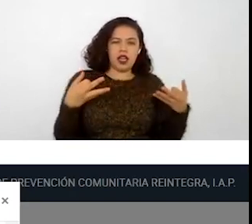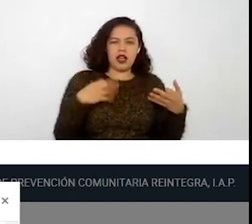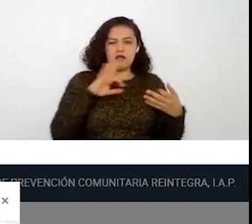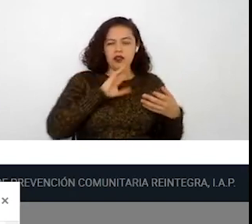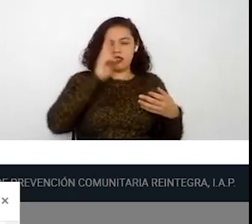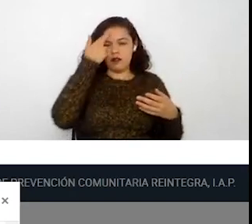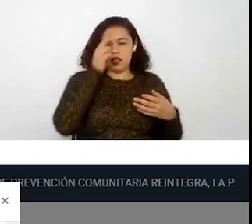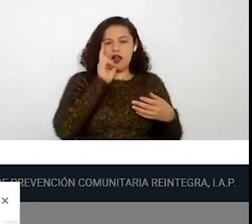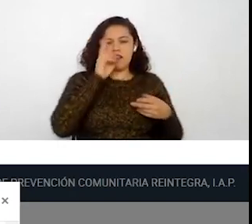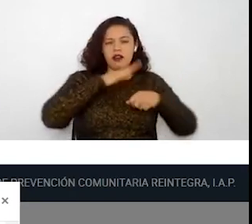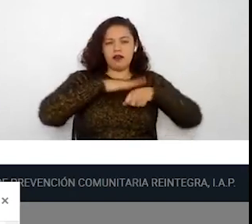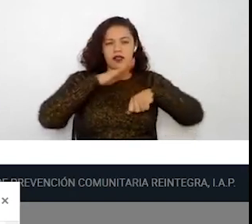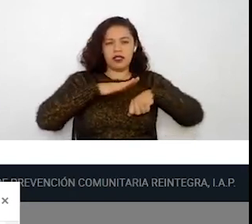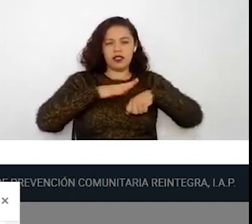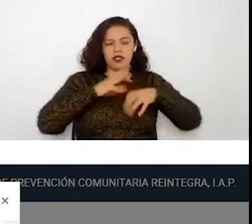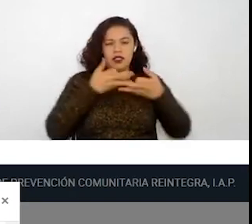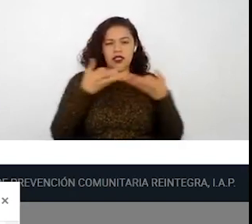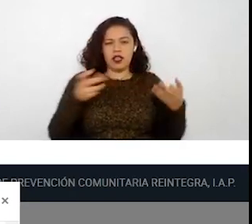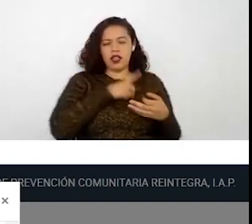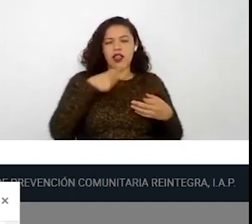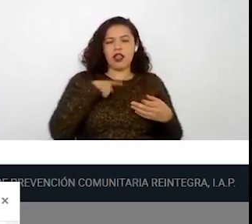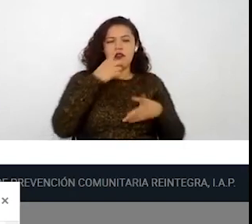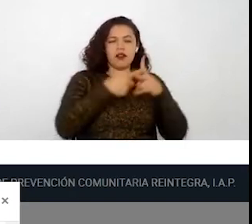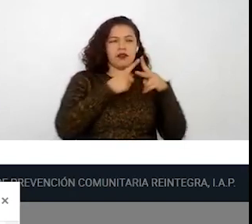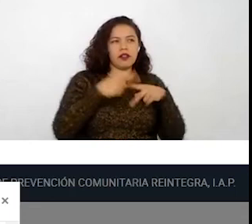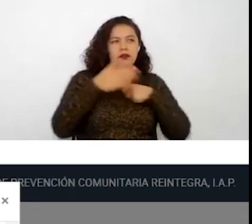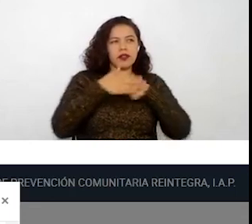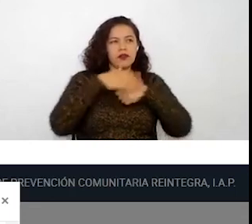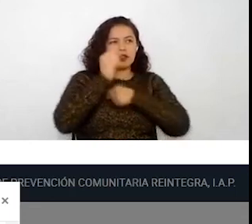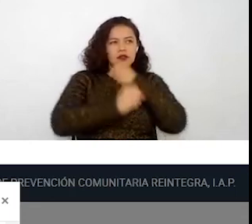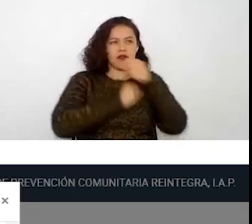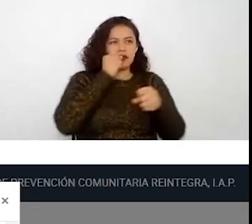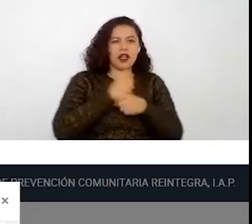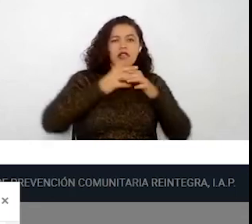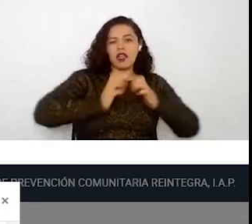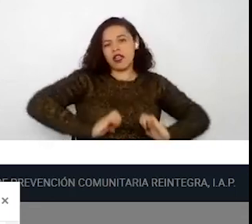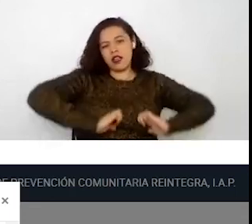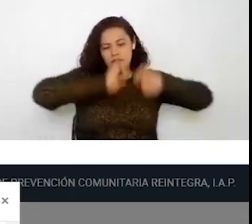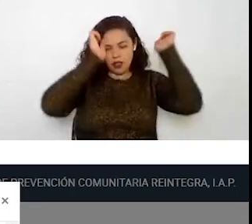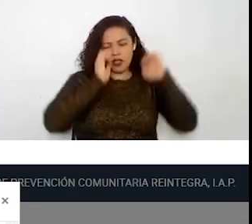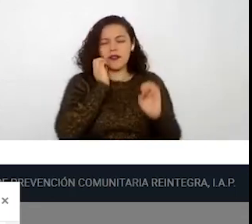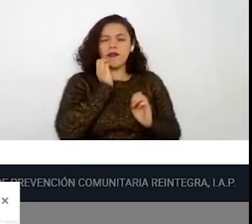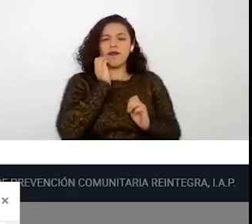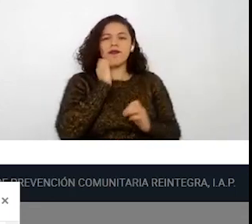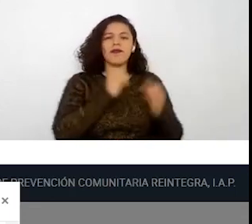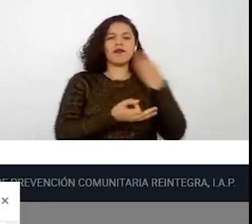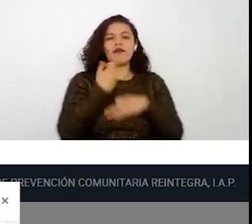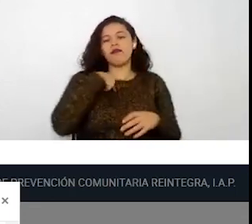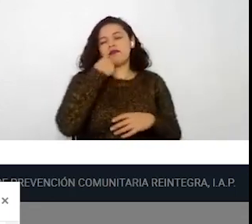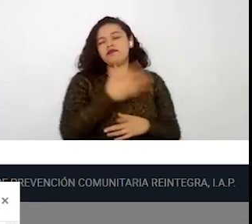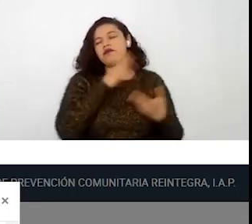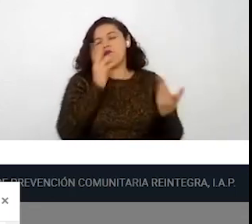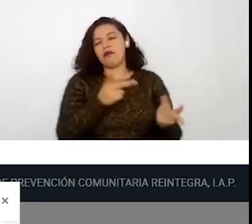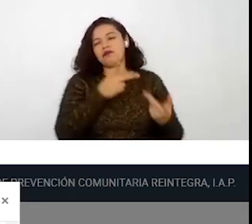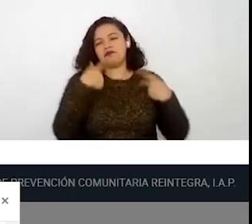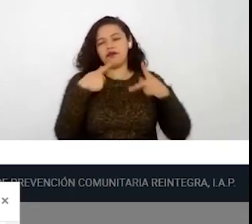que si van a adquirir un terreno pero tienen que presupuestar para el próximo año un edificio en fin todo lo que quiera una venta